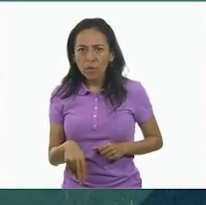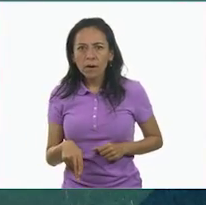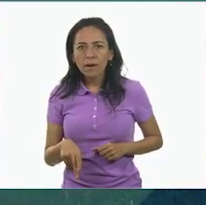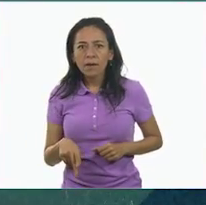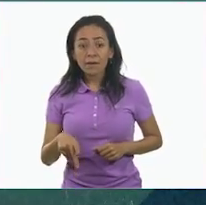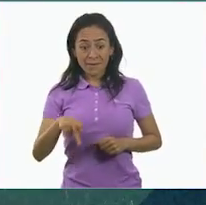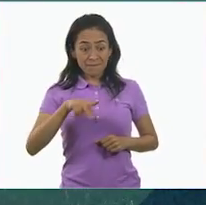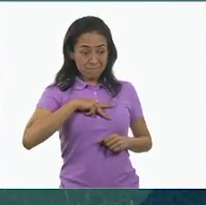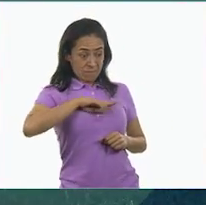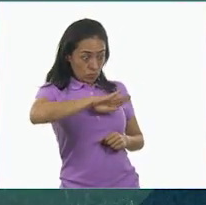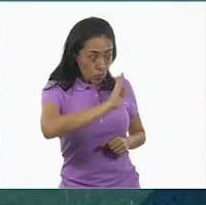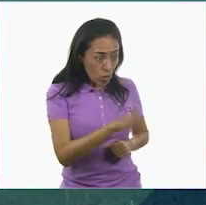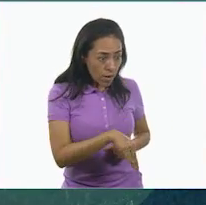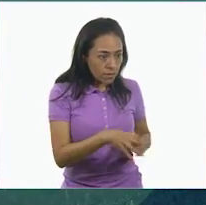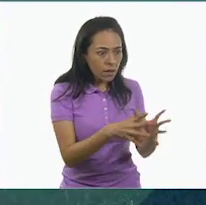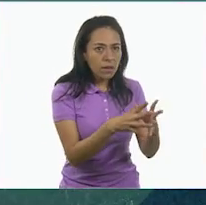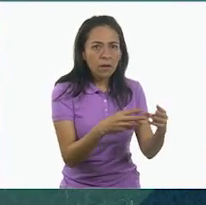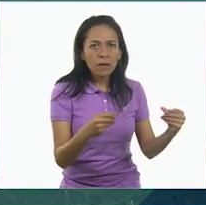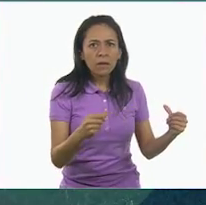chukintatlin